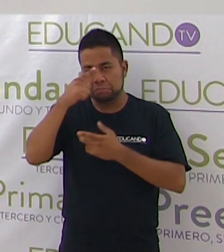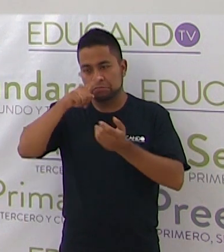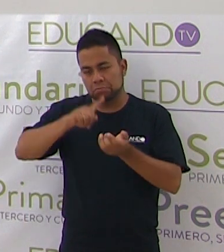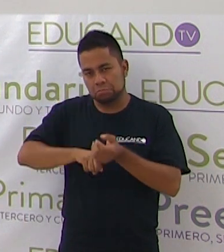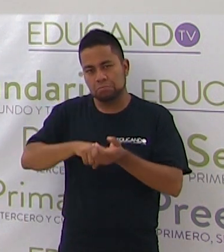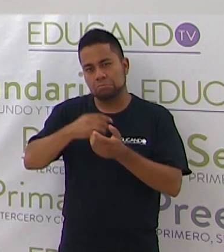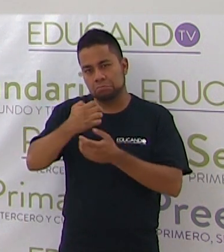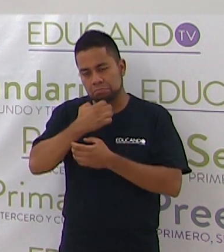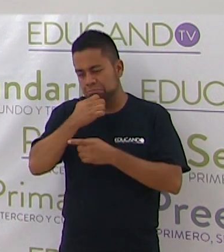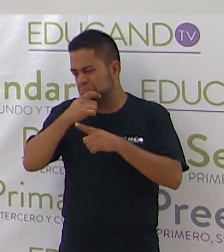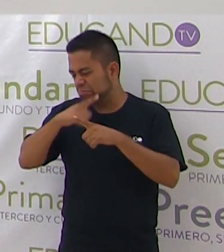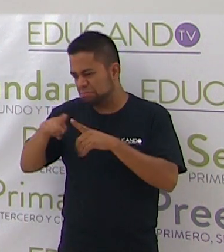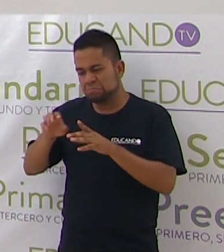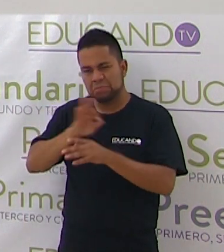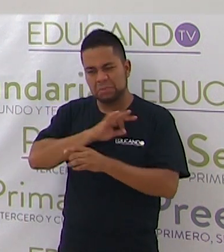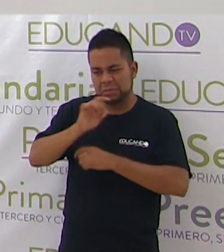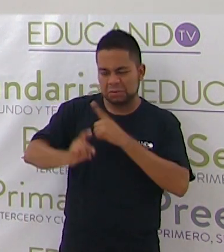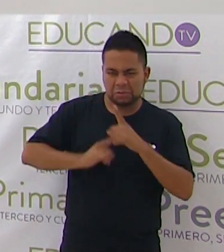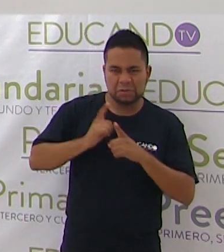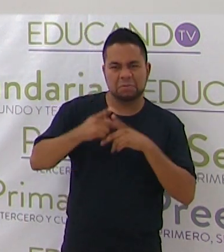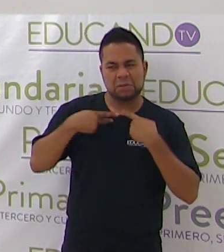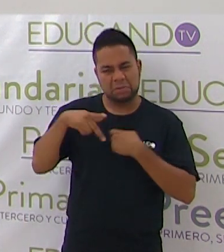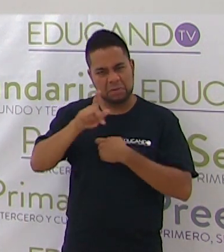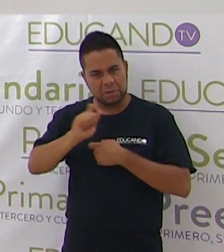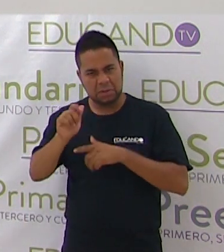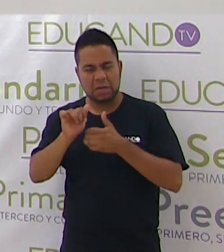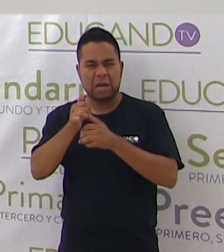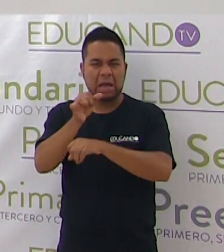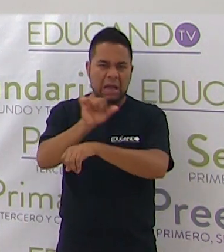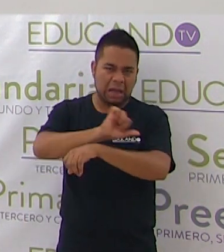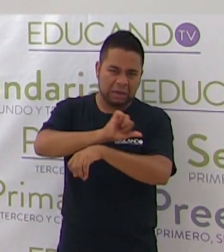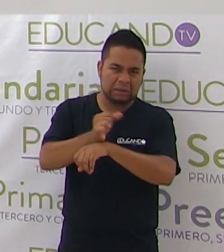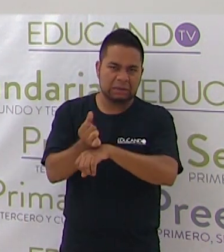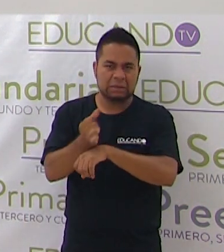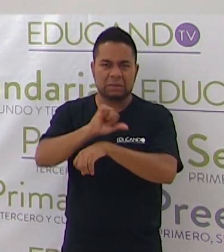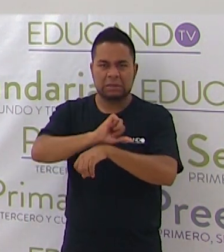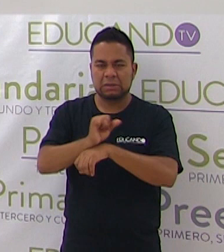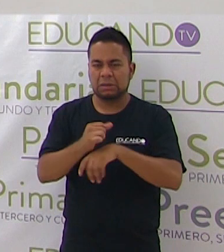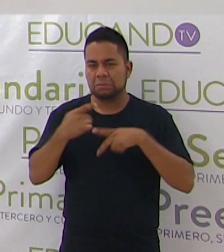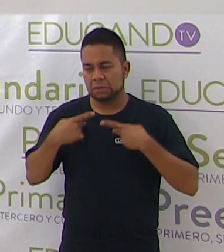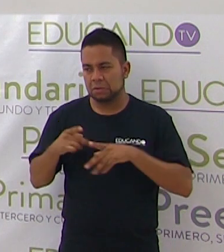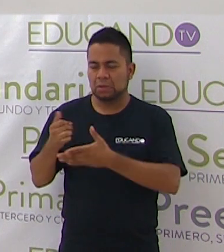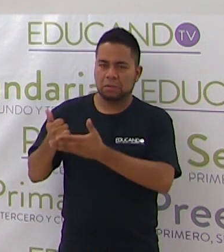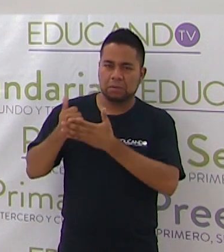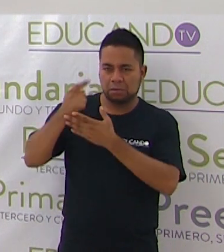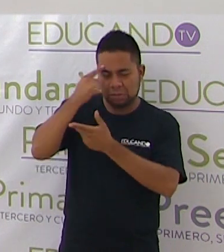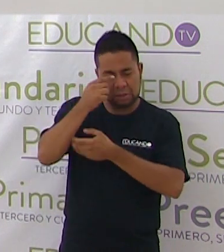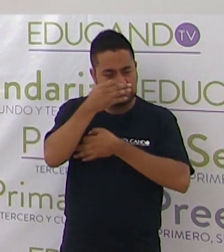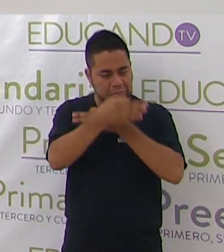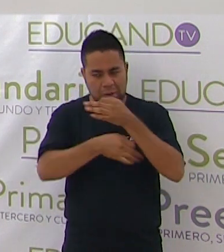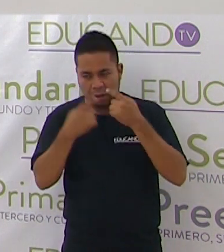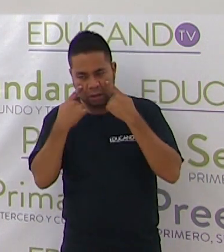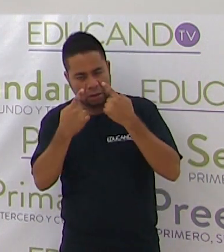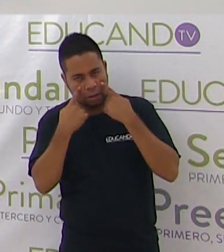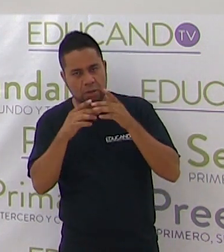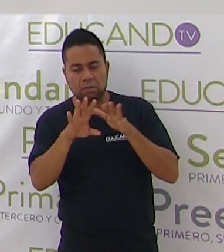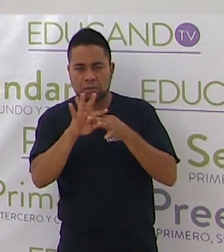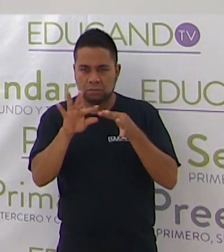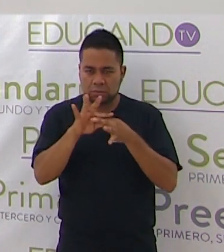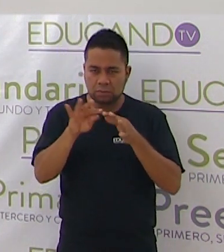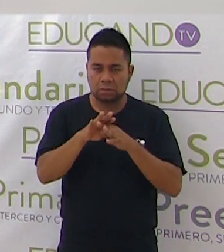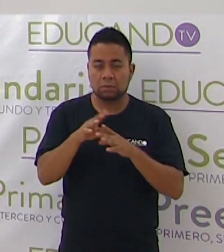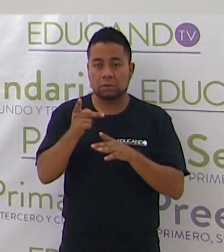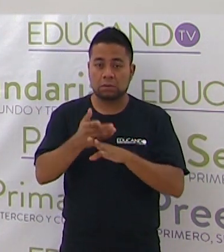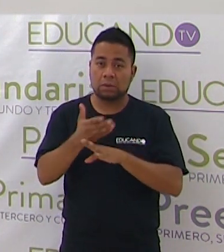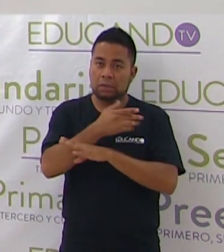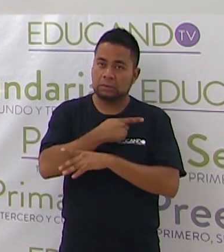deportistas. Sobre todo, se necesita el valor de intervenir a tiempo, no ser